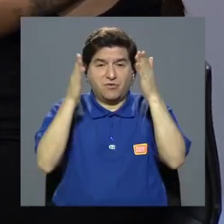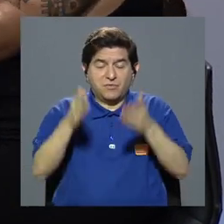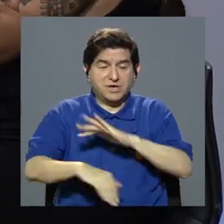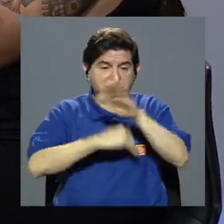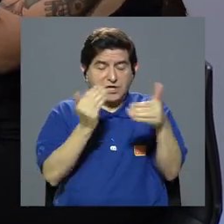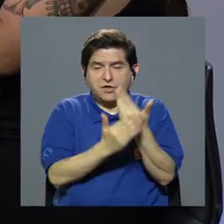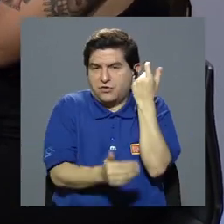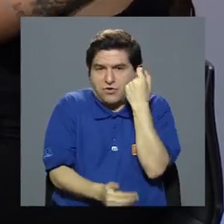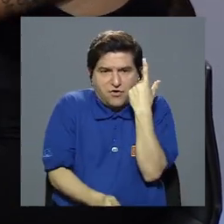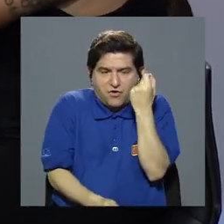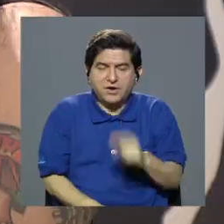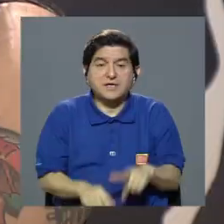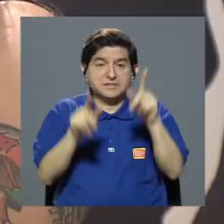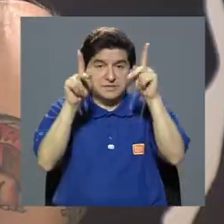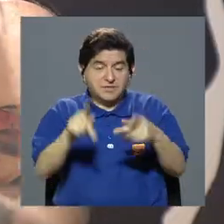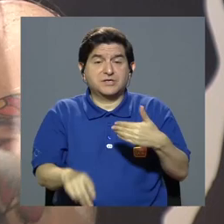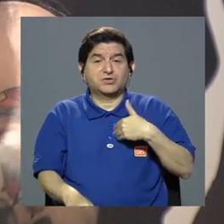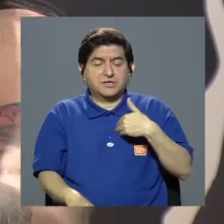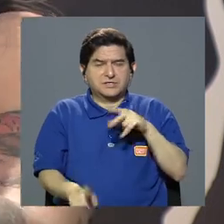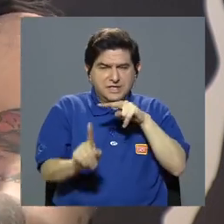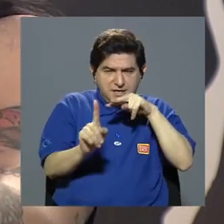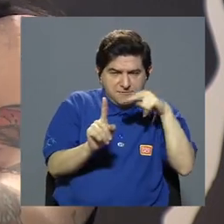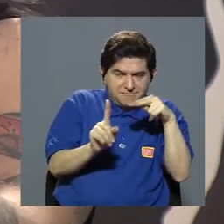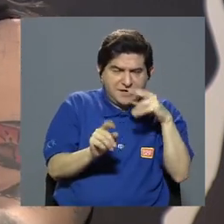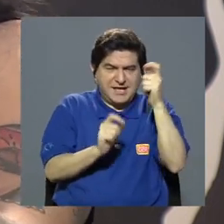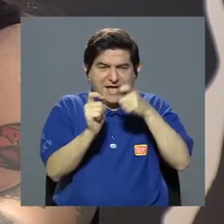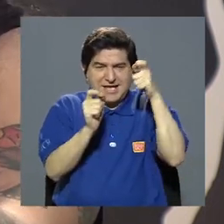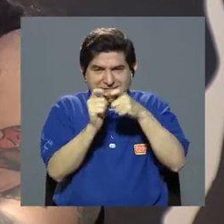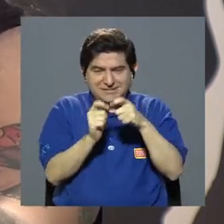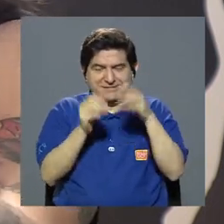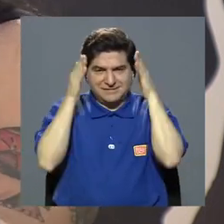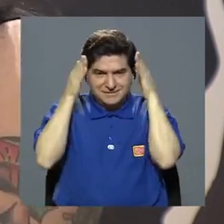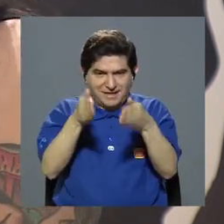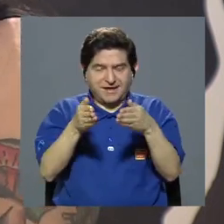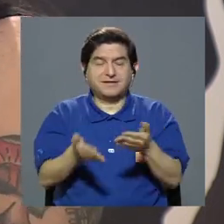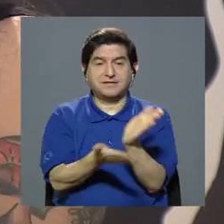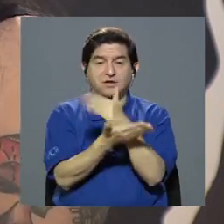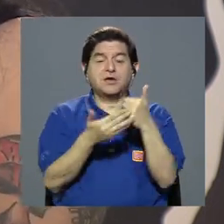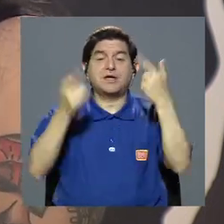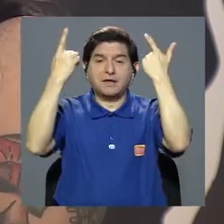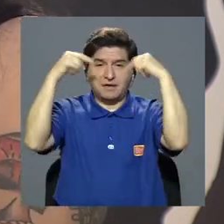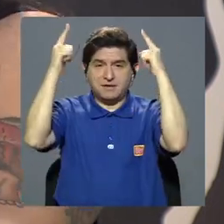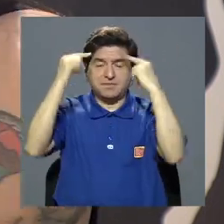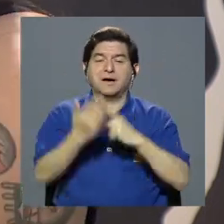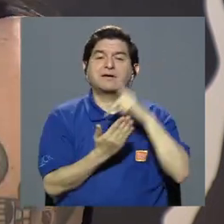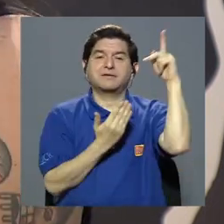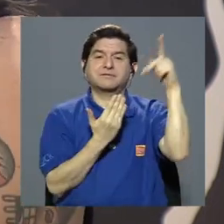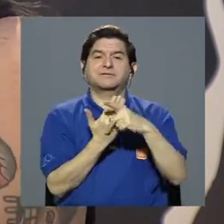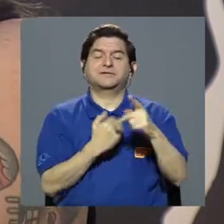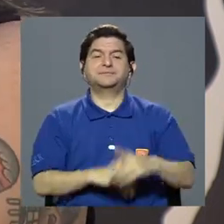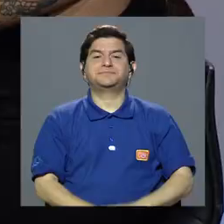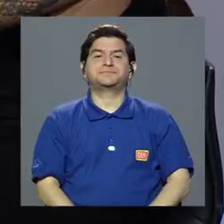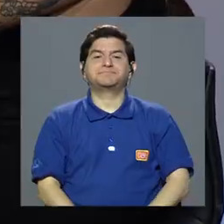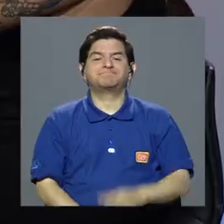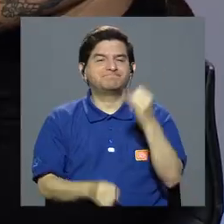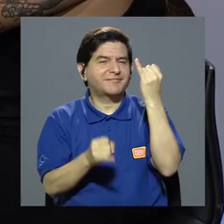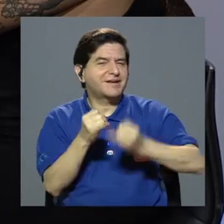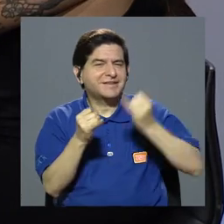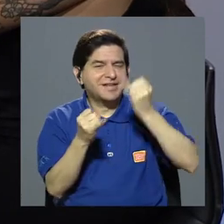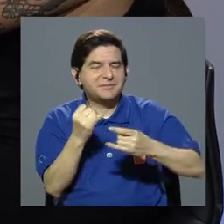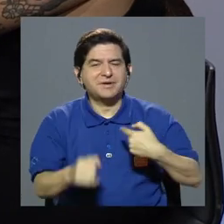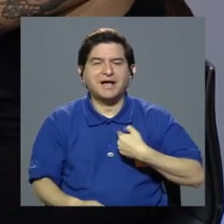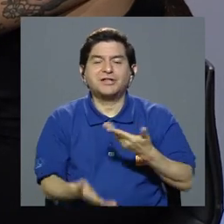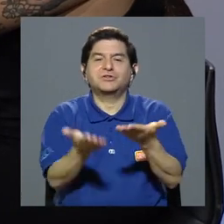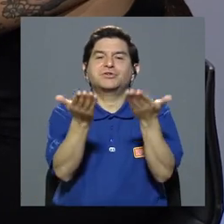entenderlo todo de verdad entonces hay personas que tienen la mirada puesta específicamente en eso y eso también es parte del éxito del programa bueno vamos hablando